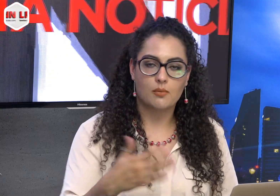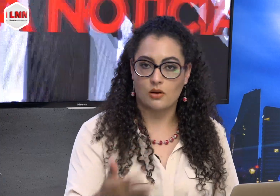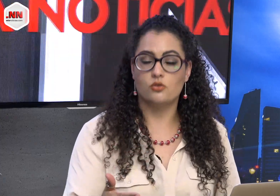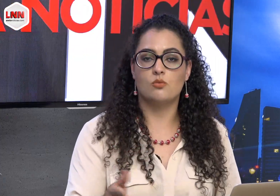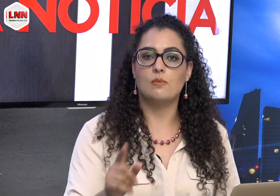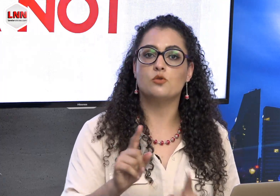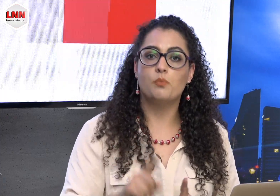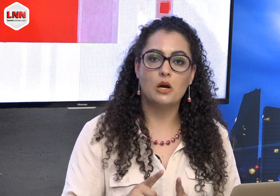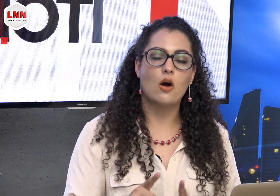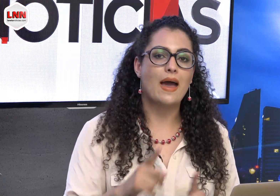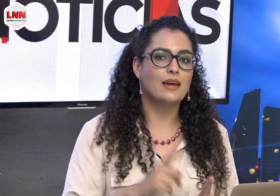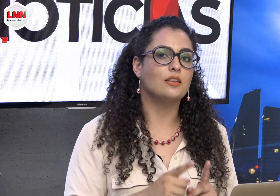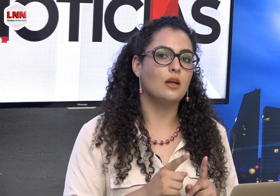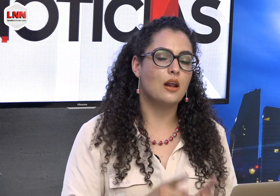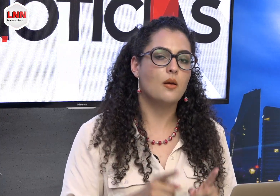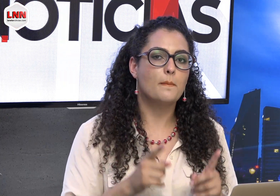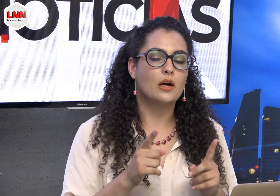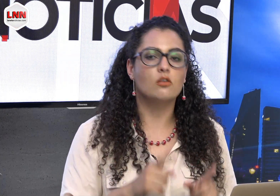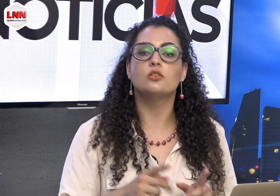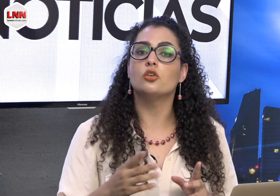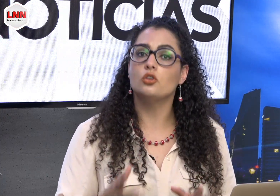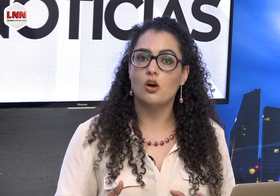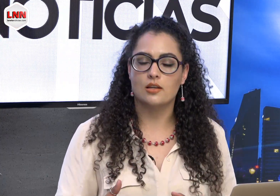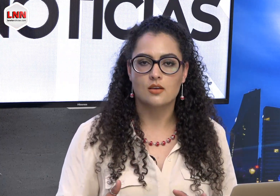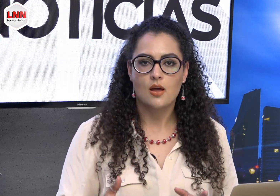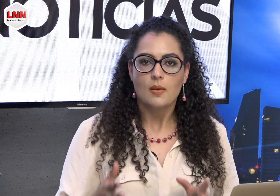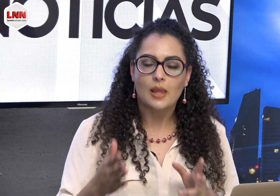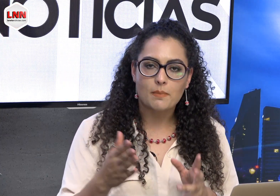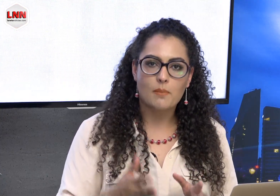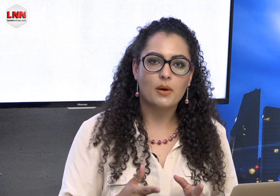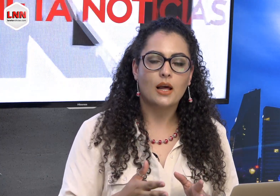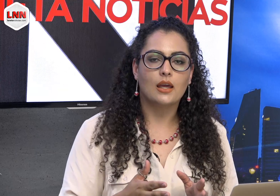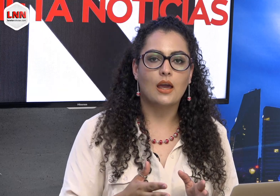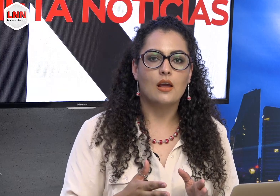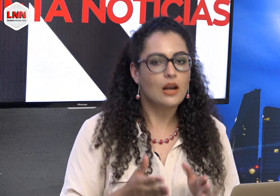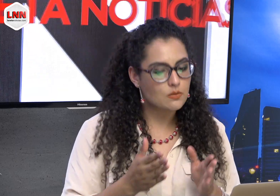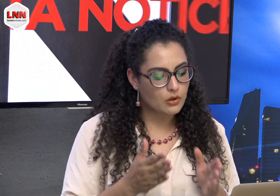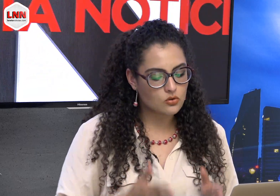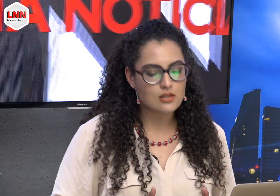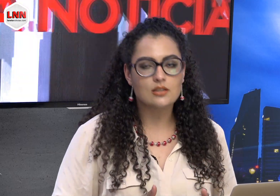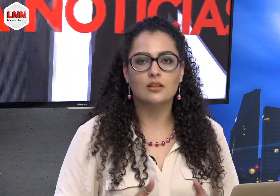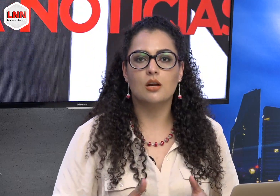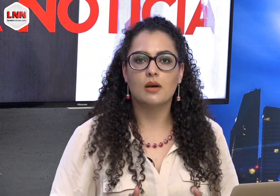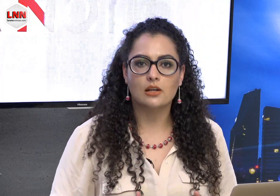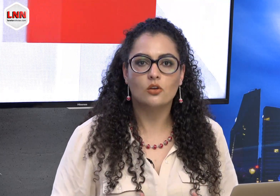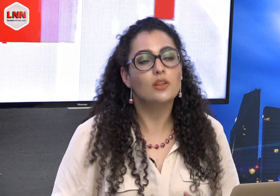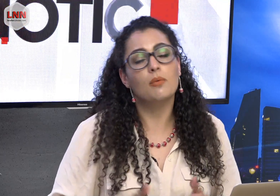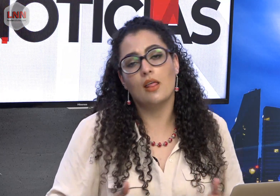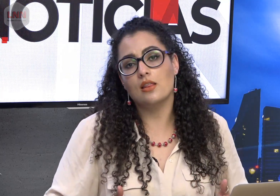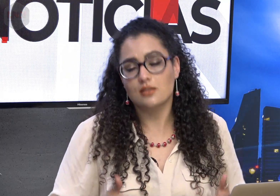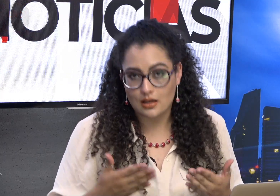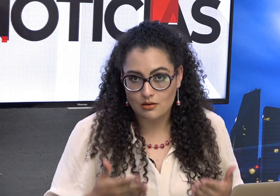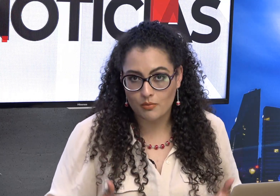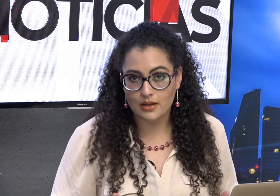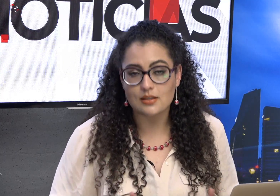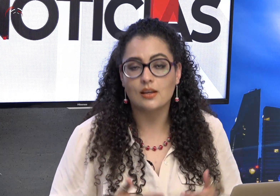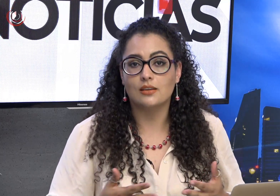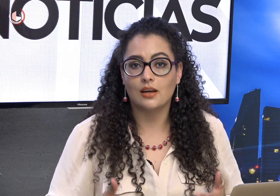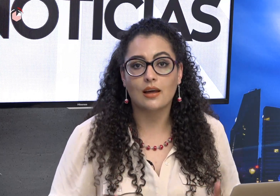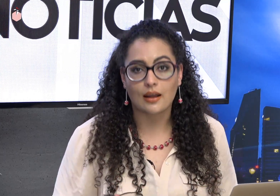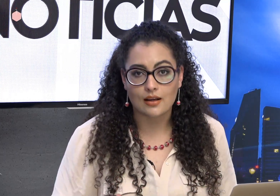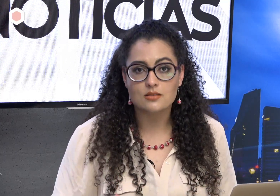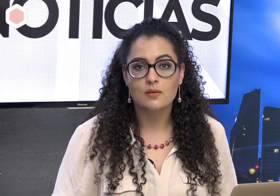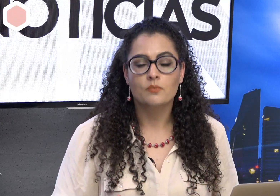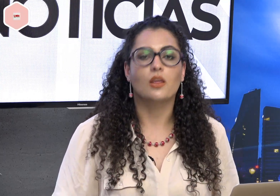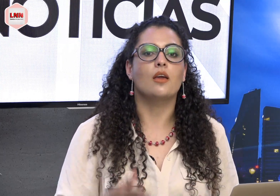el programa, nos sumamos, pero hay que tener mejores controles. También para que las personas que están trabajando, de verdad, que se lo merecen y que